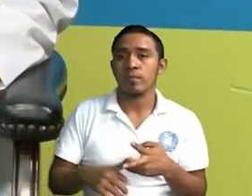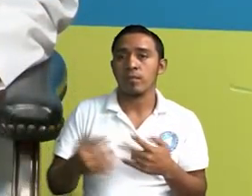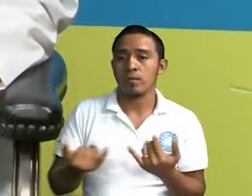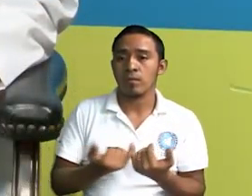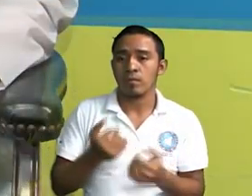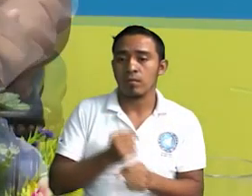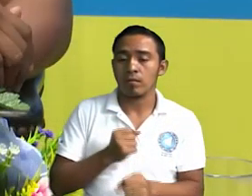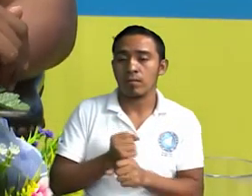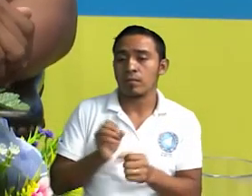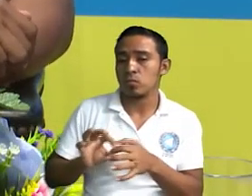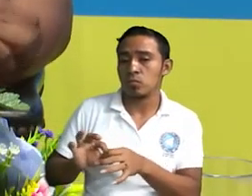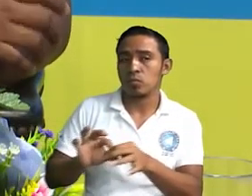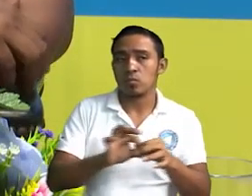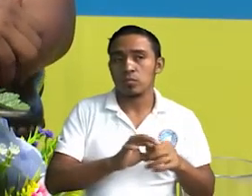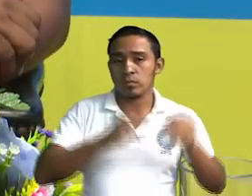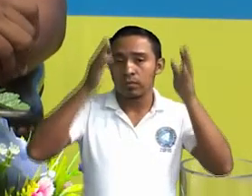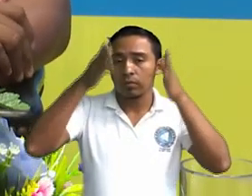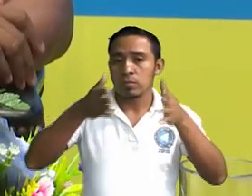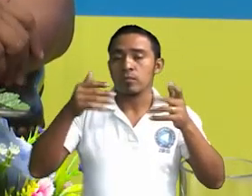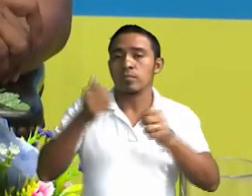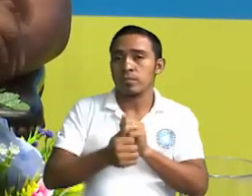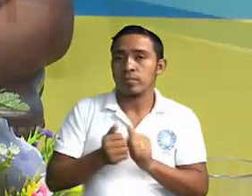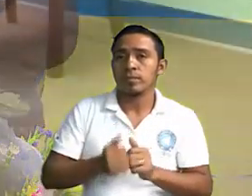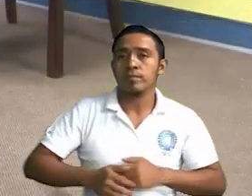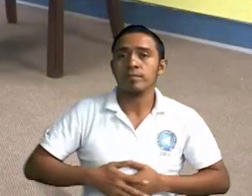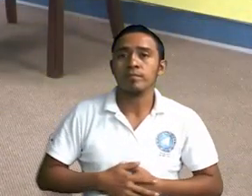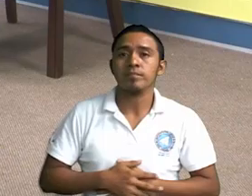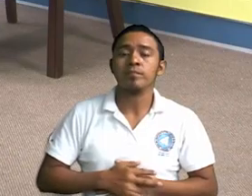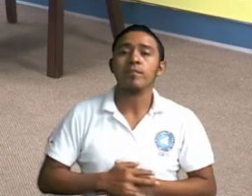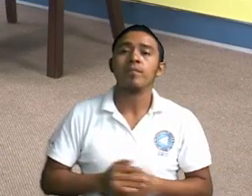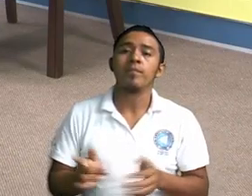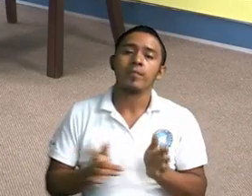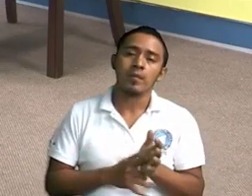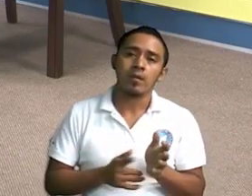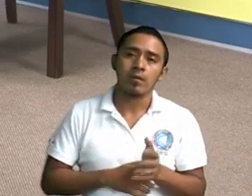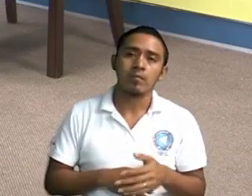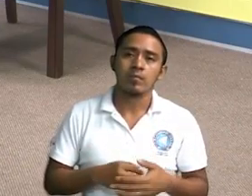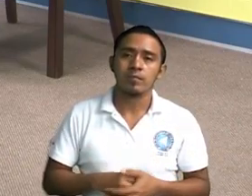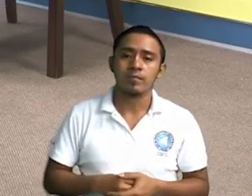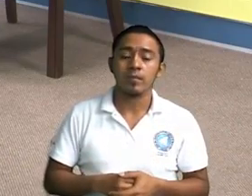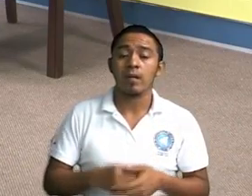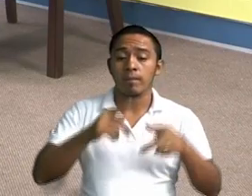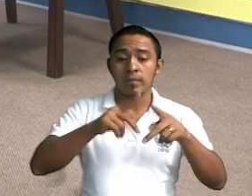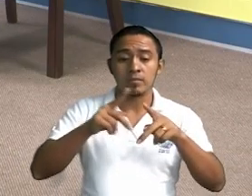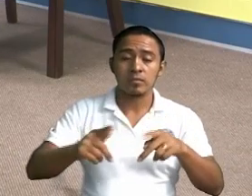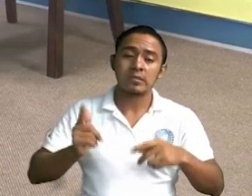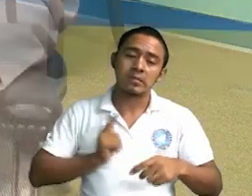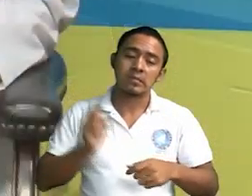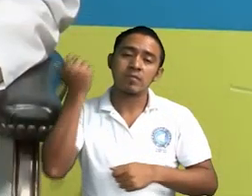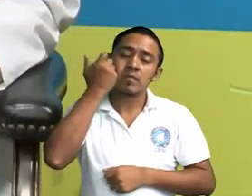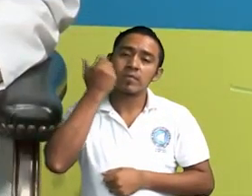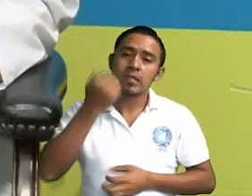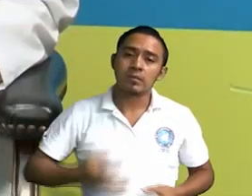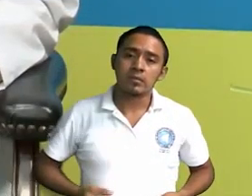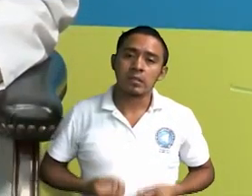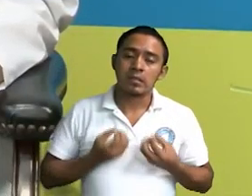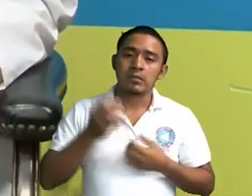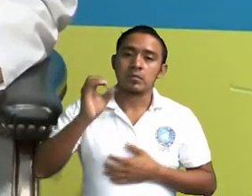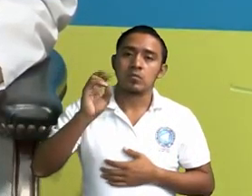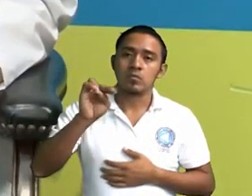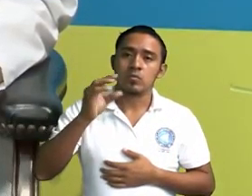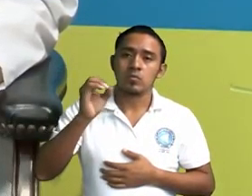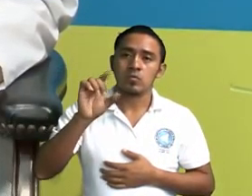están atento a ese problema que pueda tener si también por ejemplo en los pacientes oncológicos verdad nosotros el hospital manolo morales